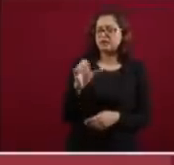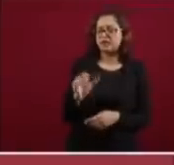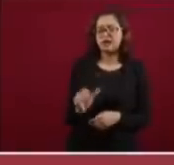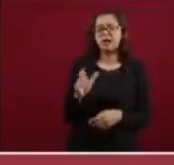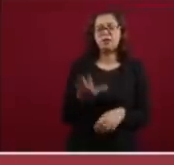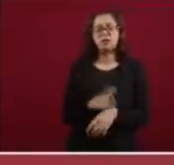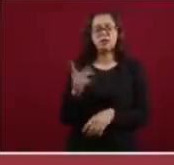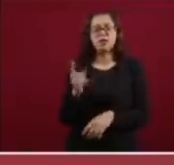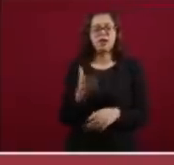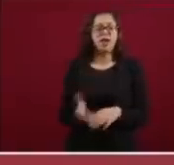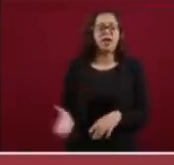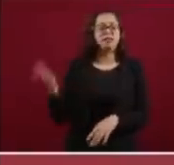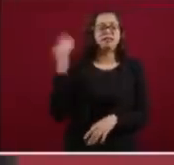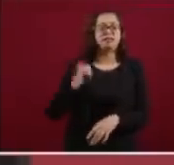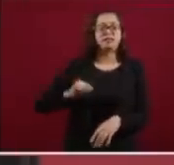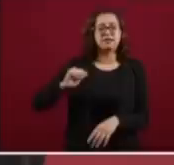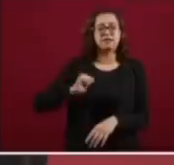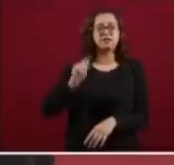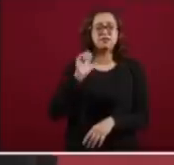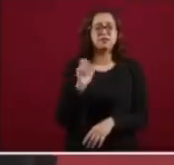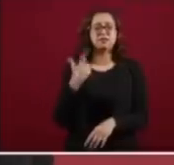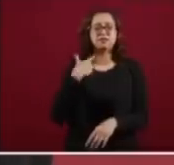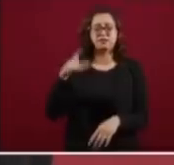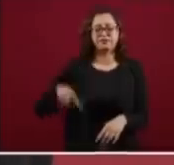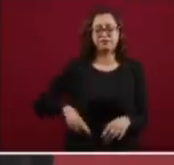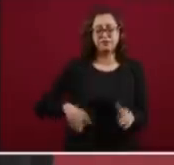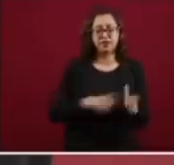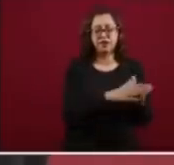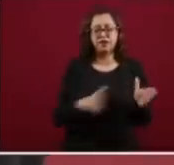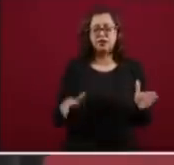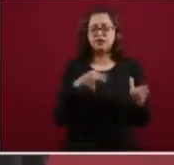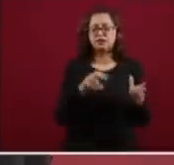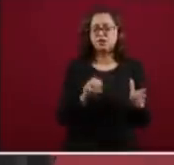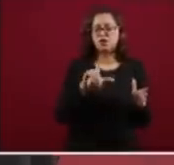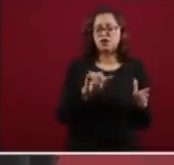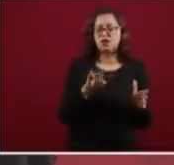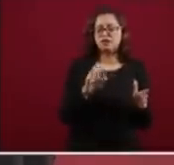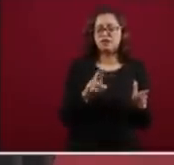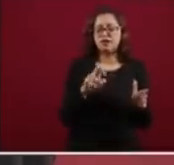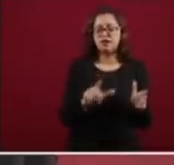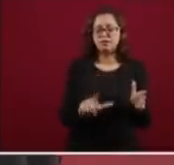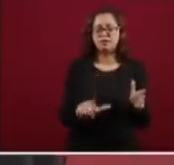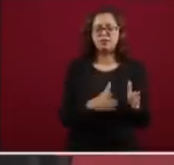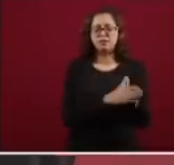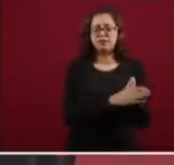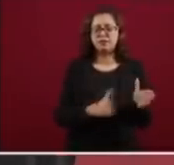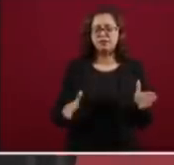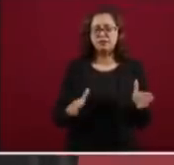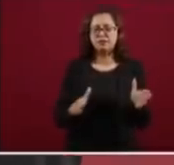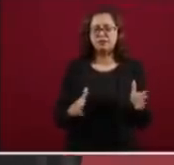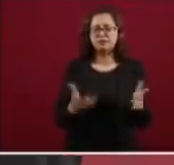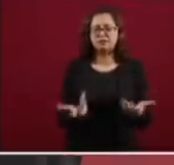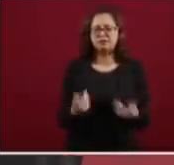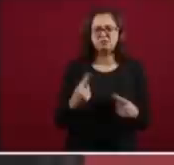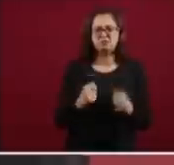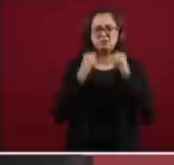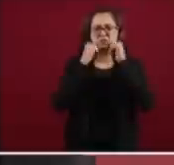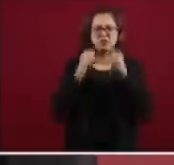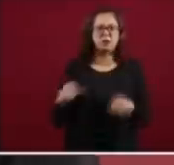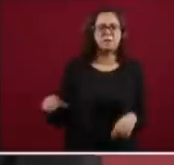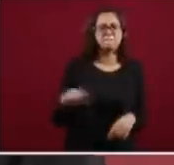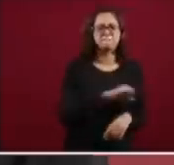periodo neoliberal desde que no les importaba y aumentar constantemente